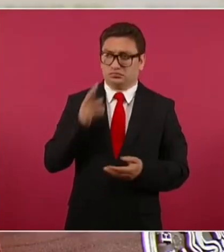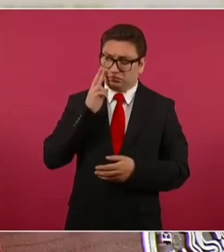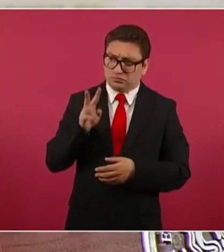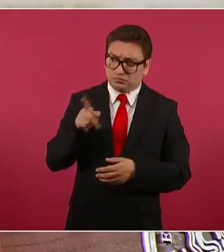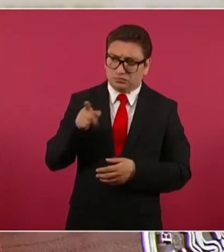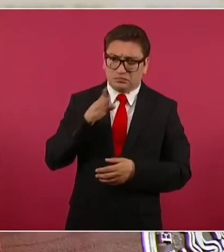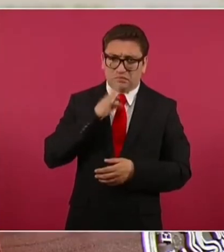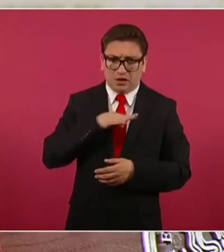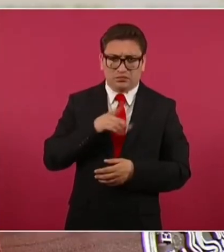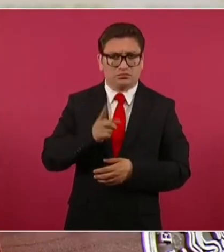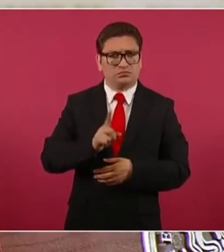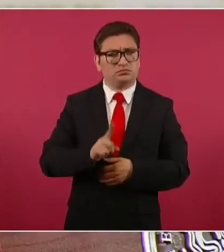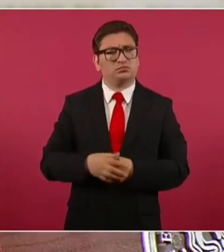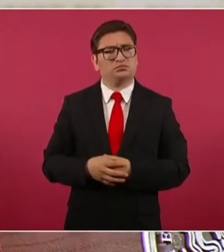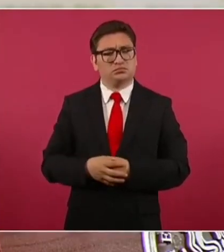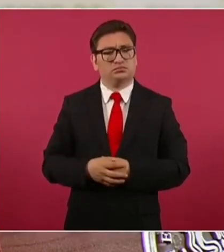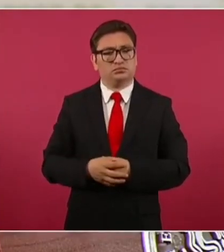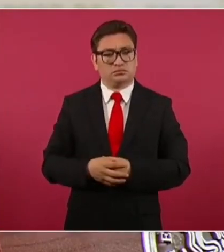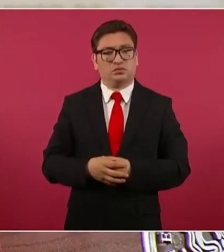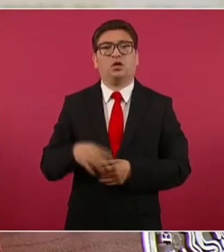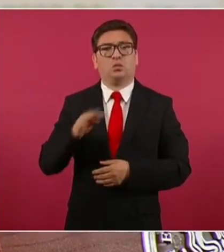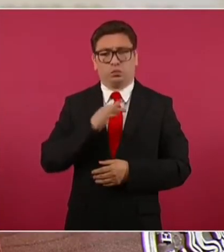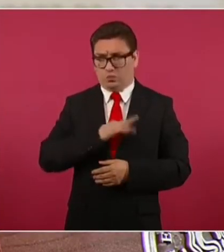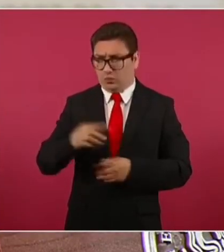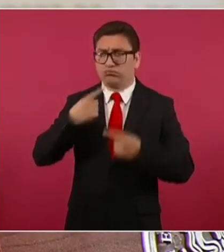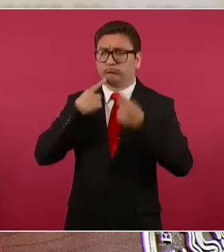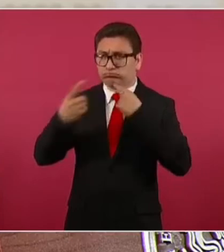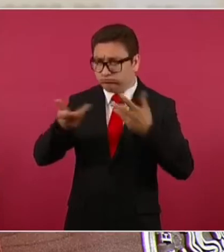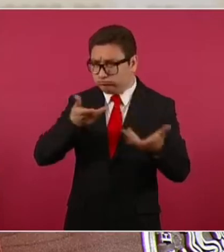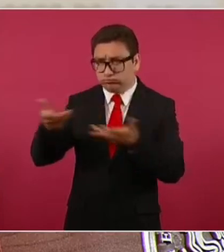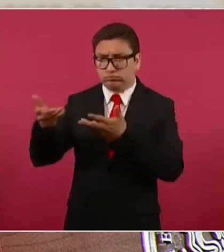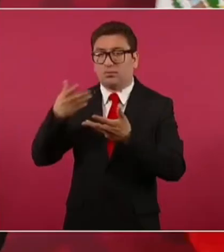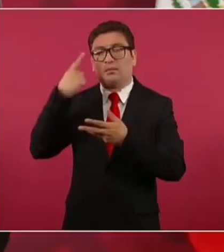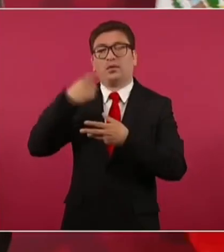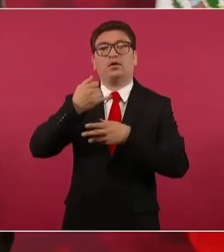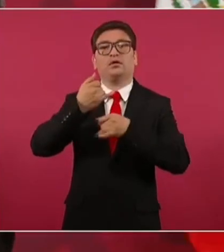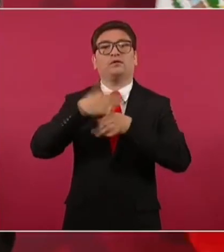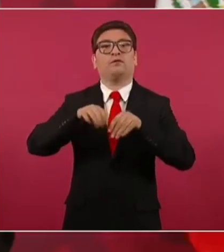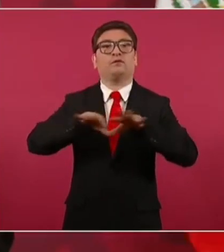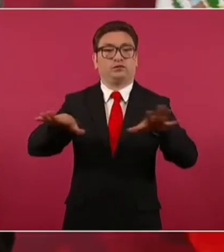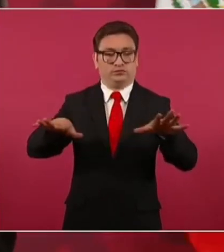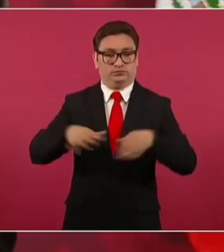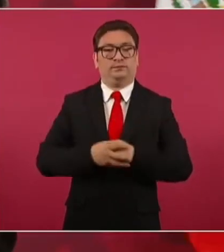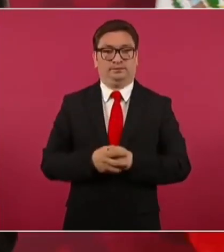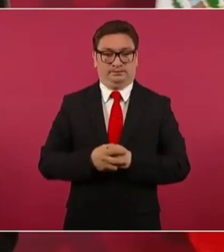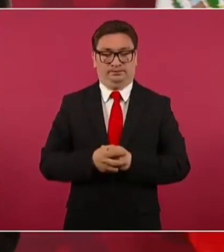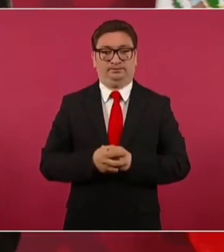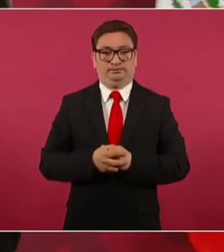mal que haya arreglos para que informen. A